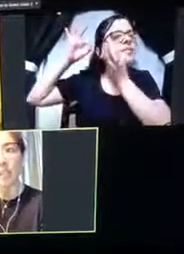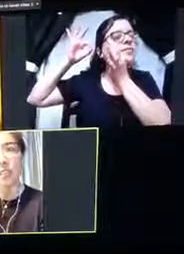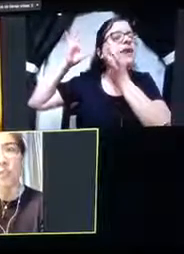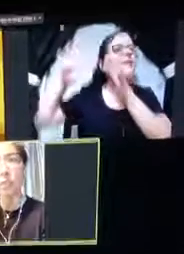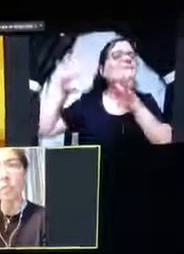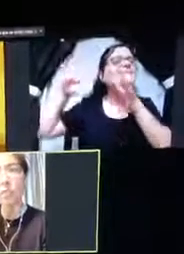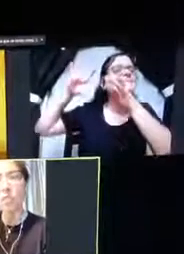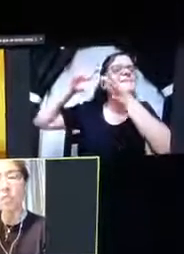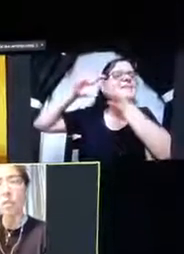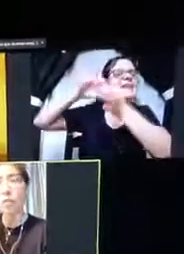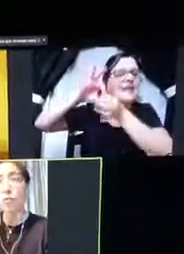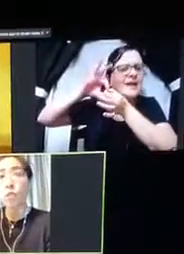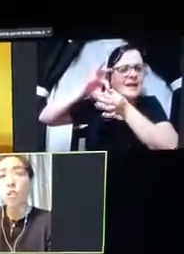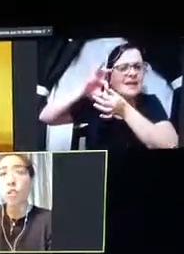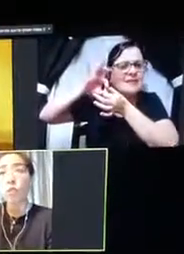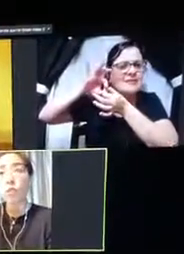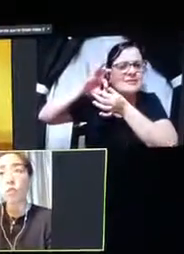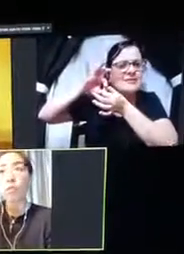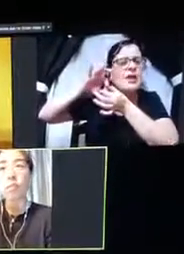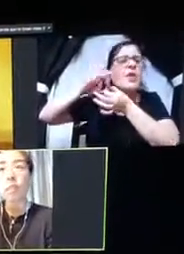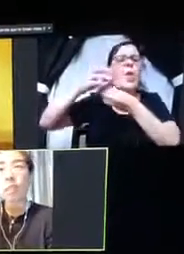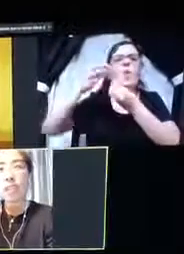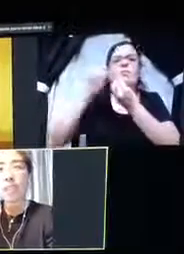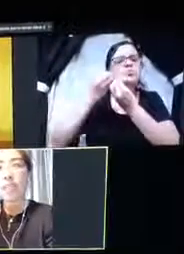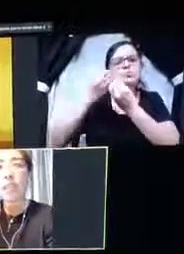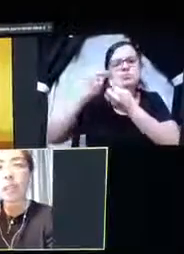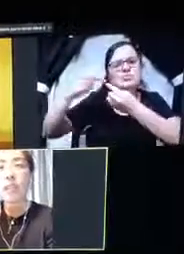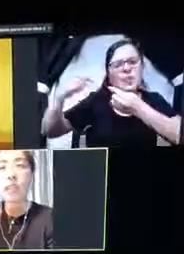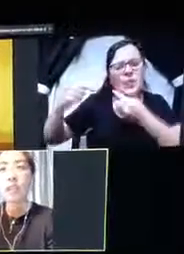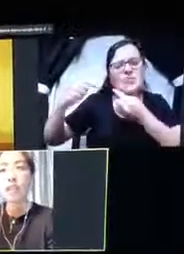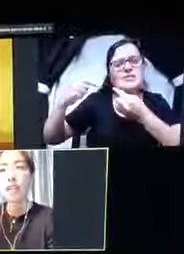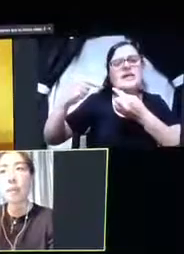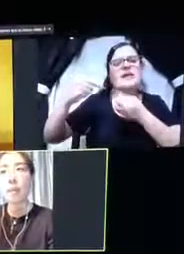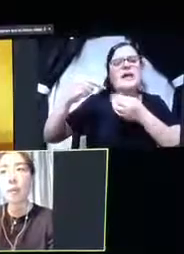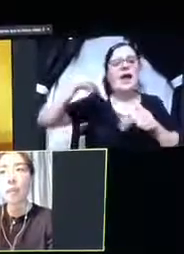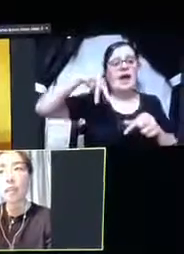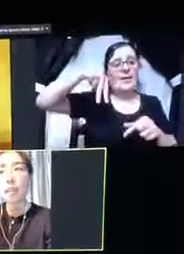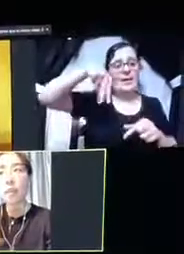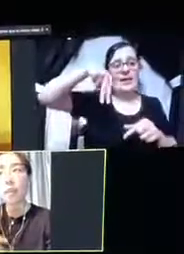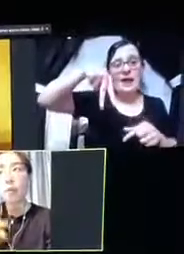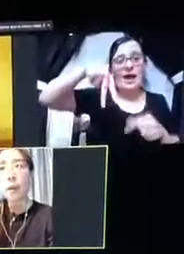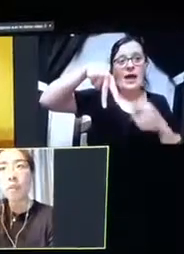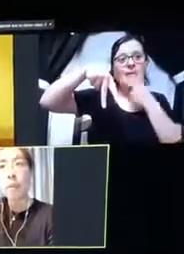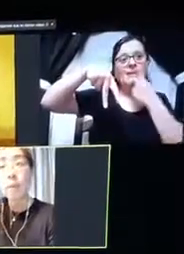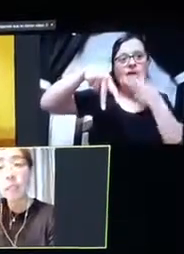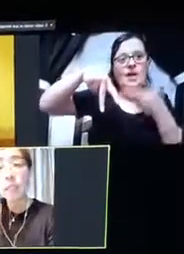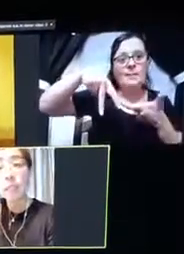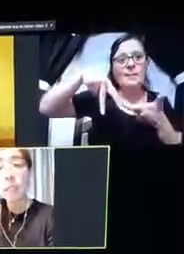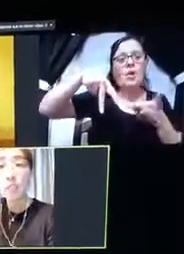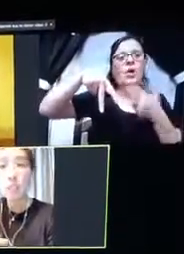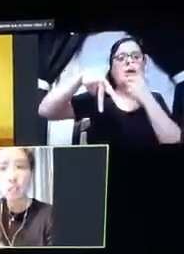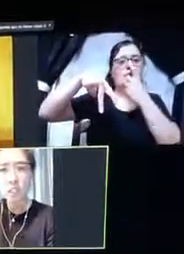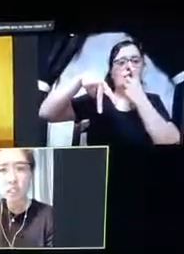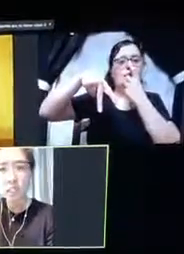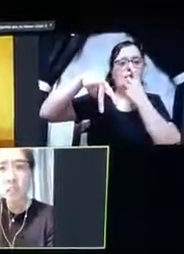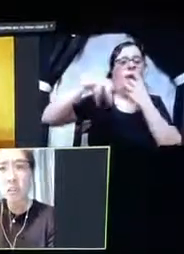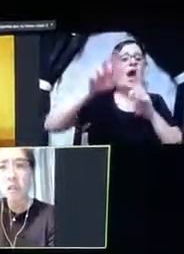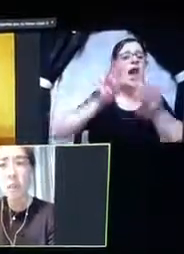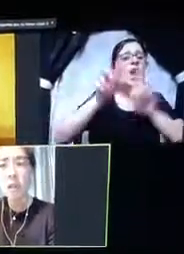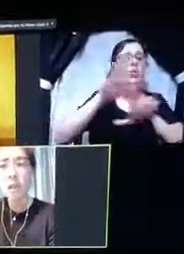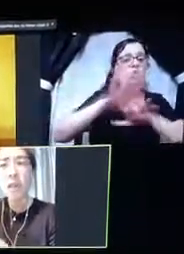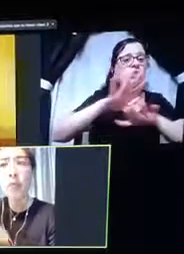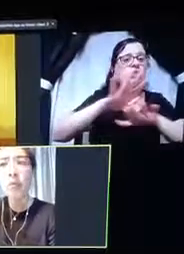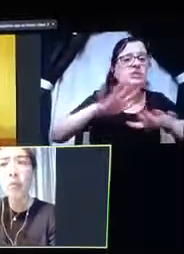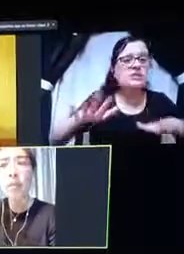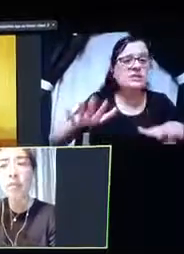cosas del equilibrio, entonces muchas cosas de lo que nosotros hacemos al caminar, por ahí vemos más torpezas, digo en chicos más chicos, ¿no?